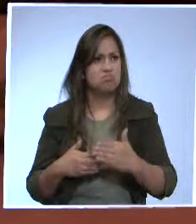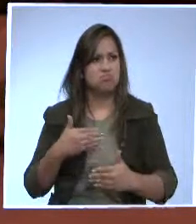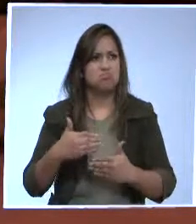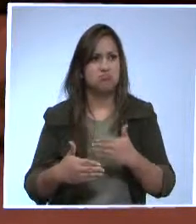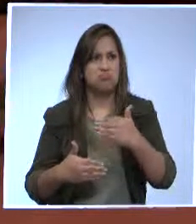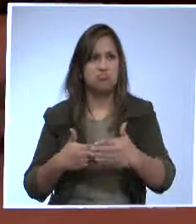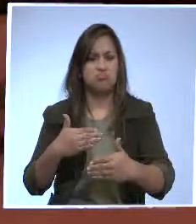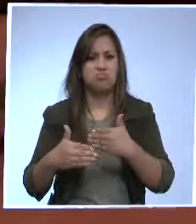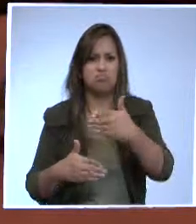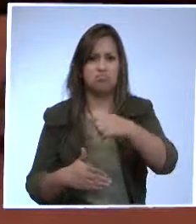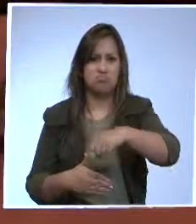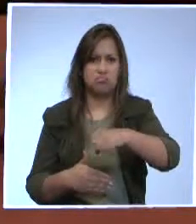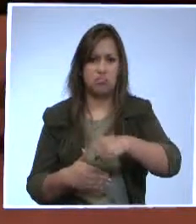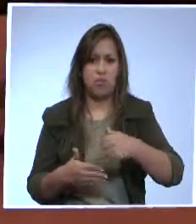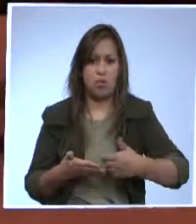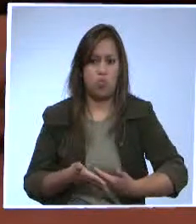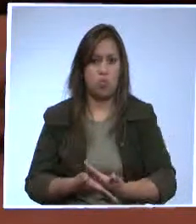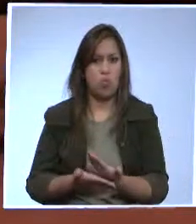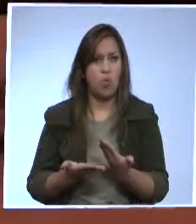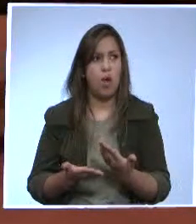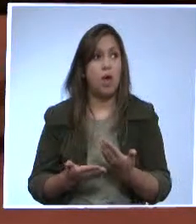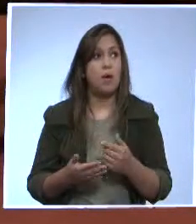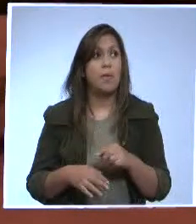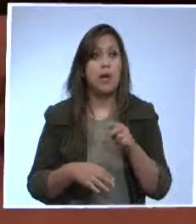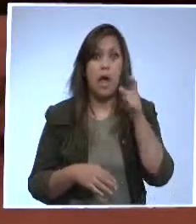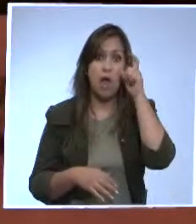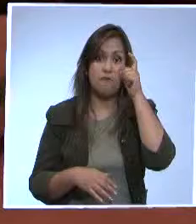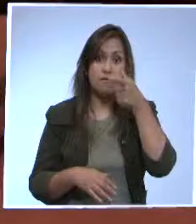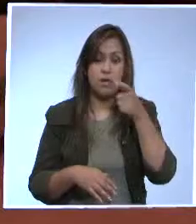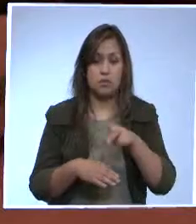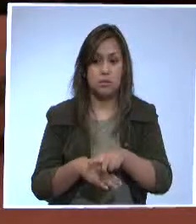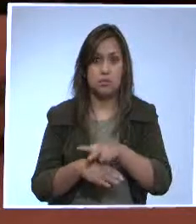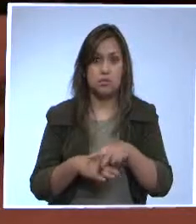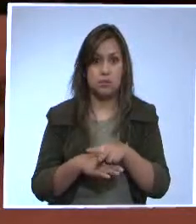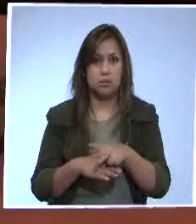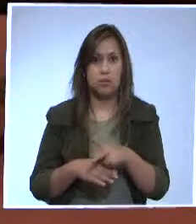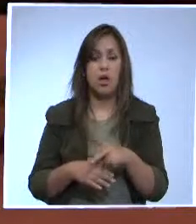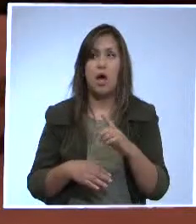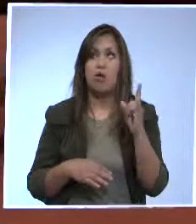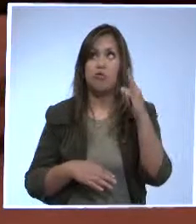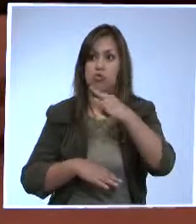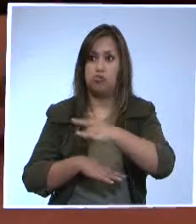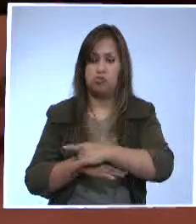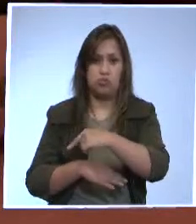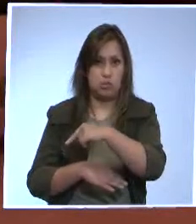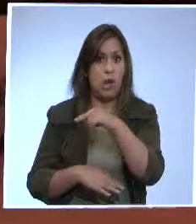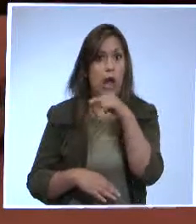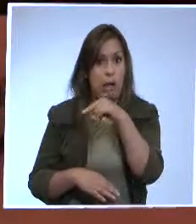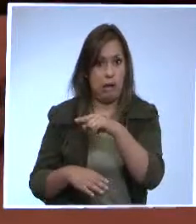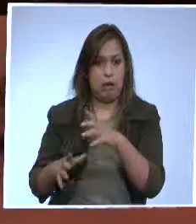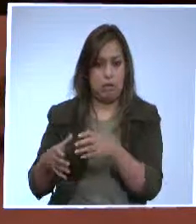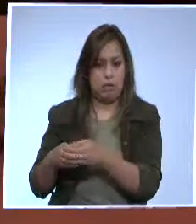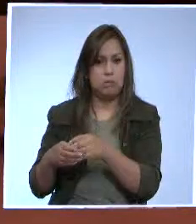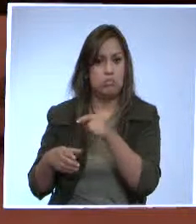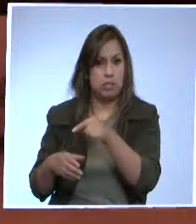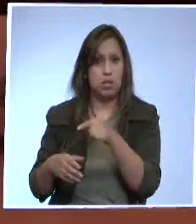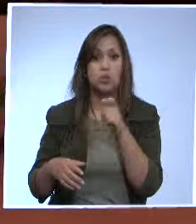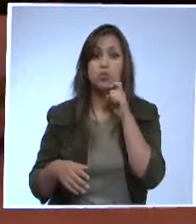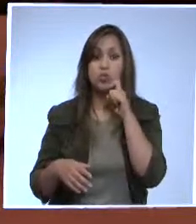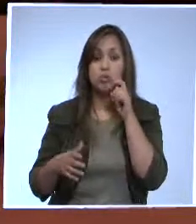etapa fue abrir una oficina de la fiscalía en el nuevo aeropuerto para brindar la seguridad es también a los turistas que tengan un lugar